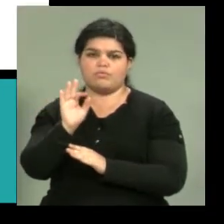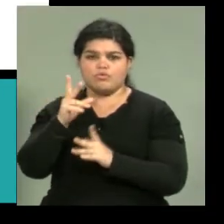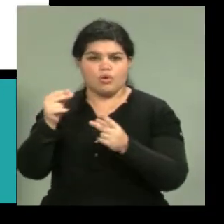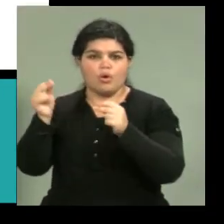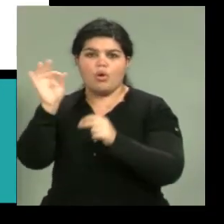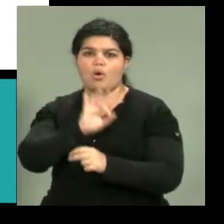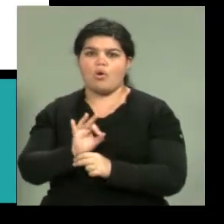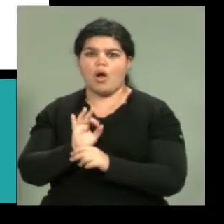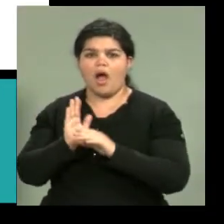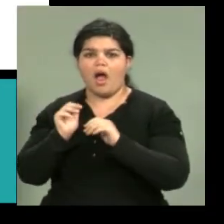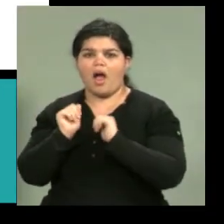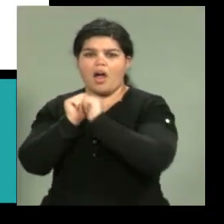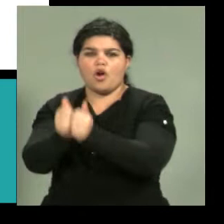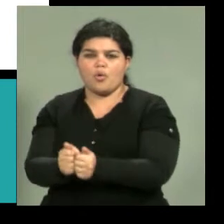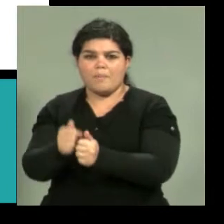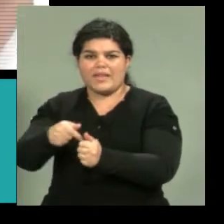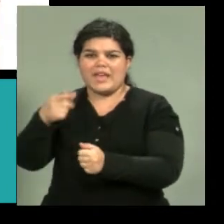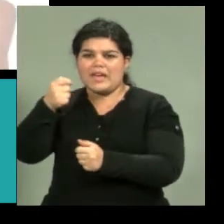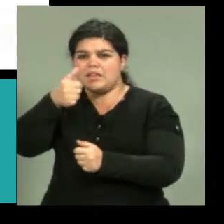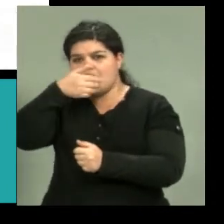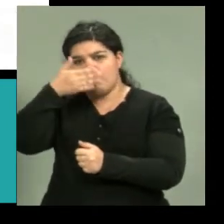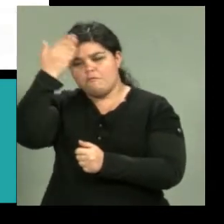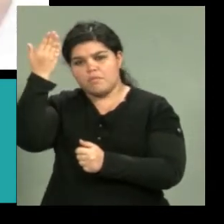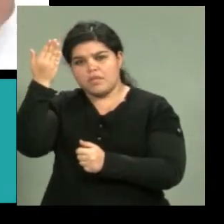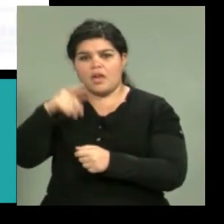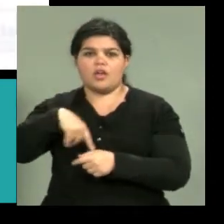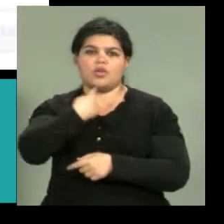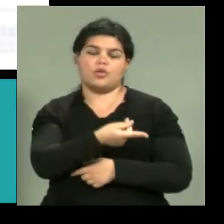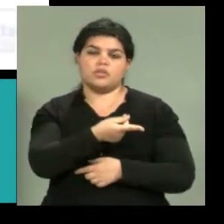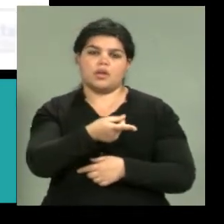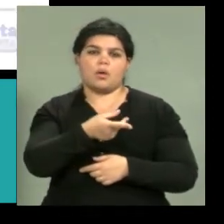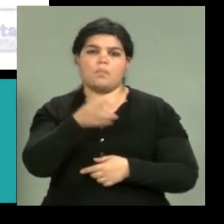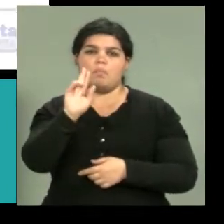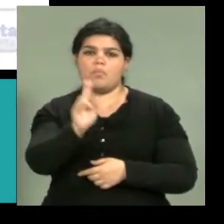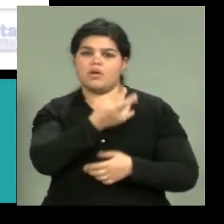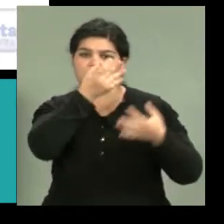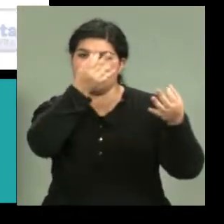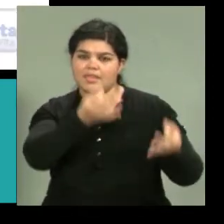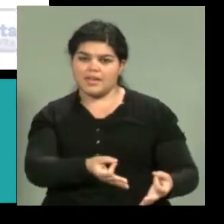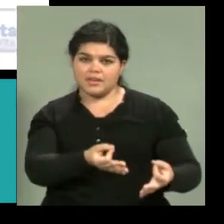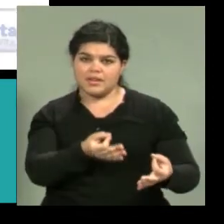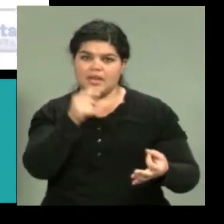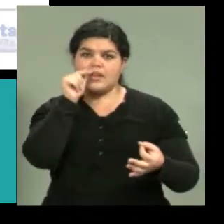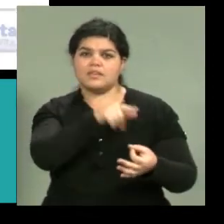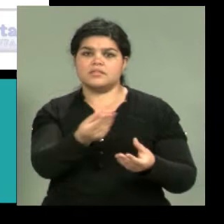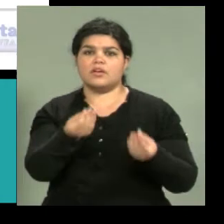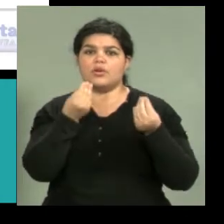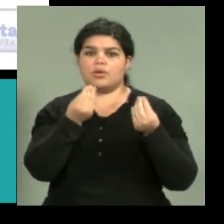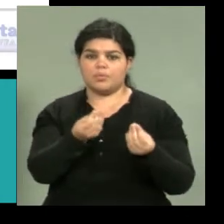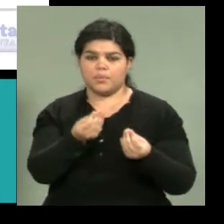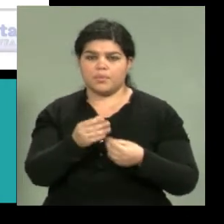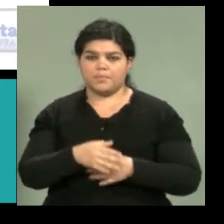por la historia natural de la enfermedad. Y la muerte digna es, como decía Marcelo, es el acompañamiento de